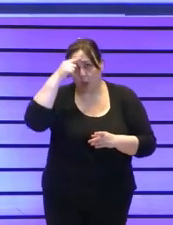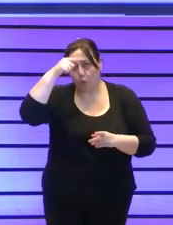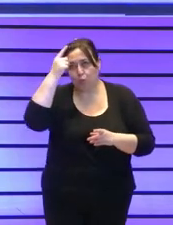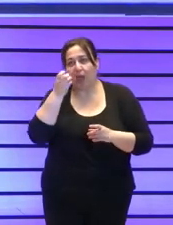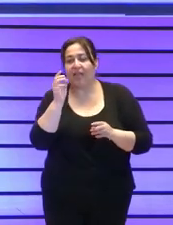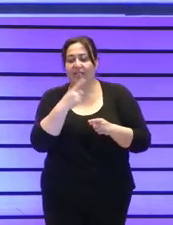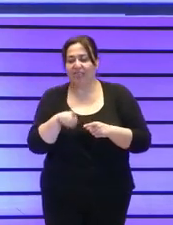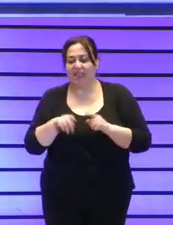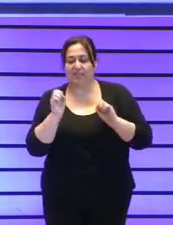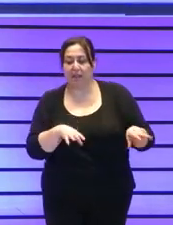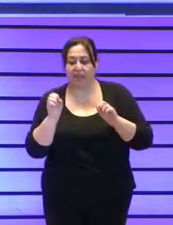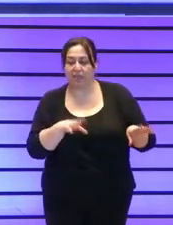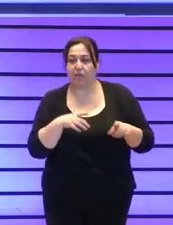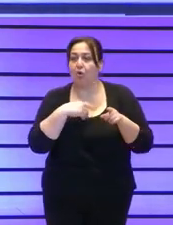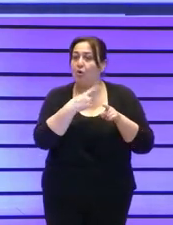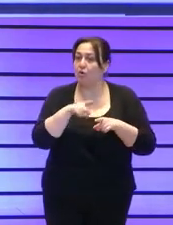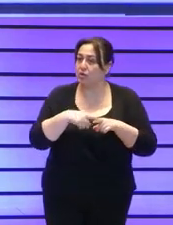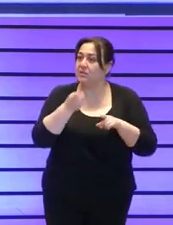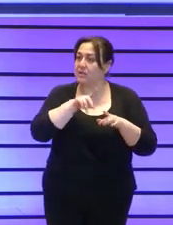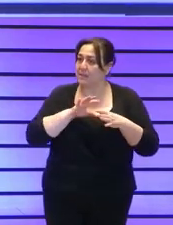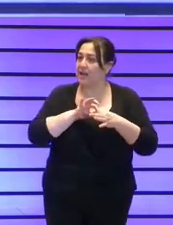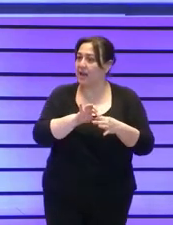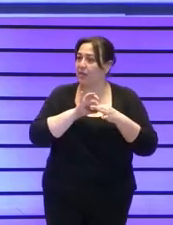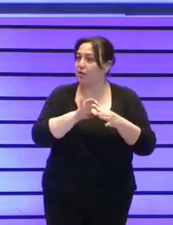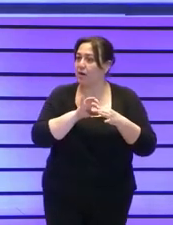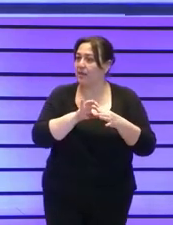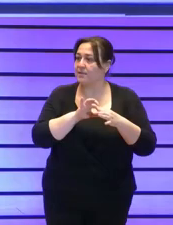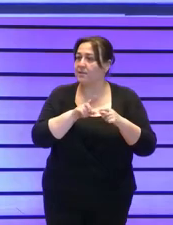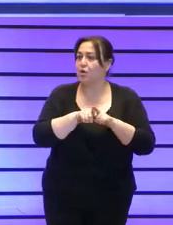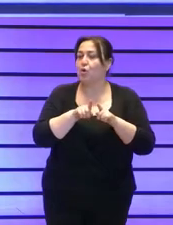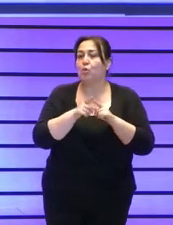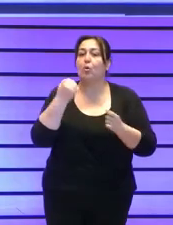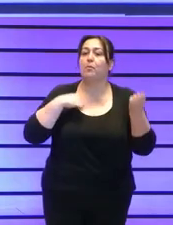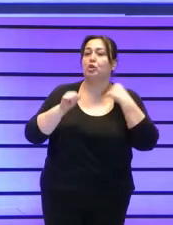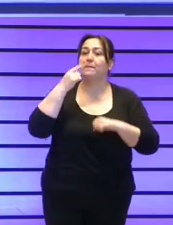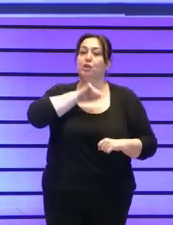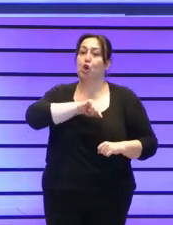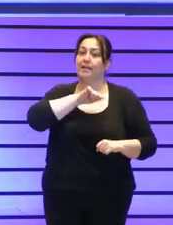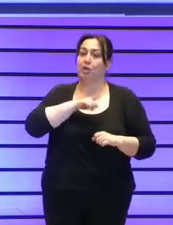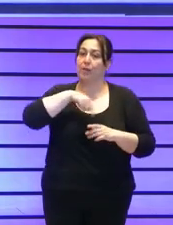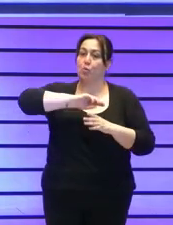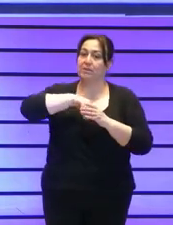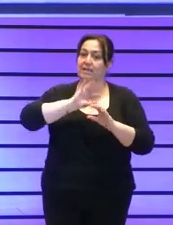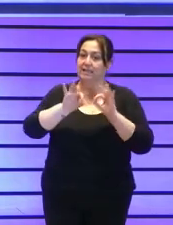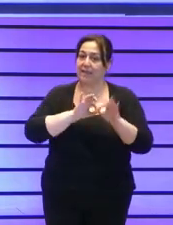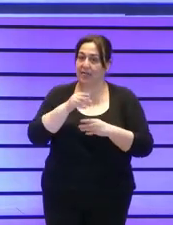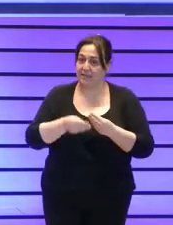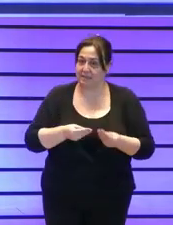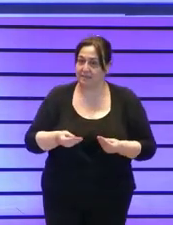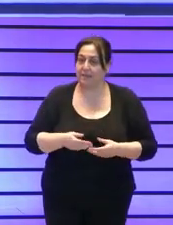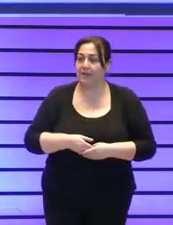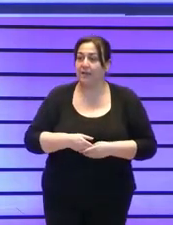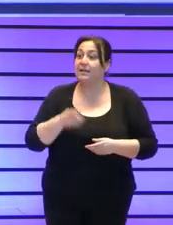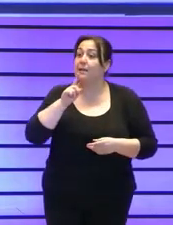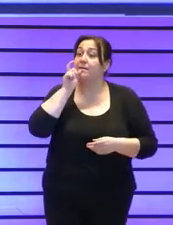de una serie de cosas que también están muy relacionadas pues, con un comportamiento ético de nuestras entidades, ¿no? Y también es